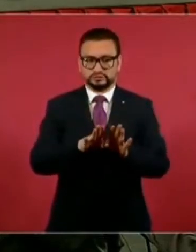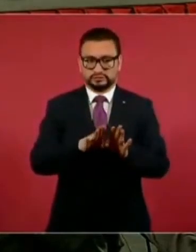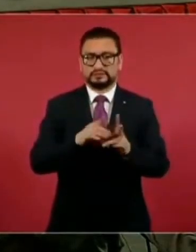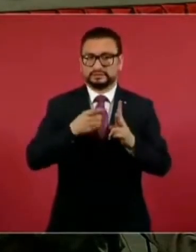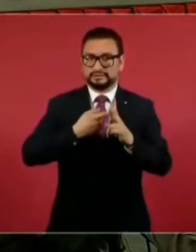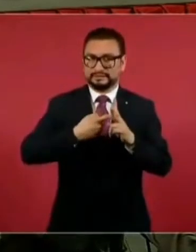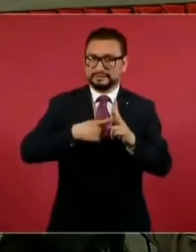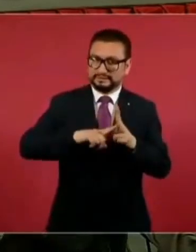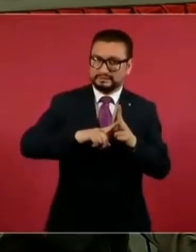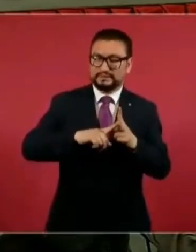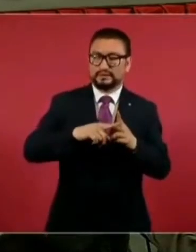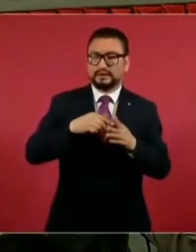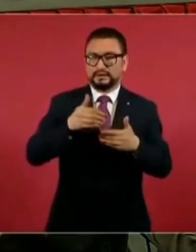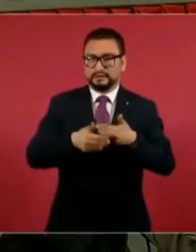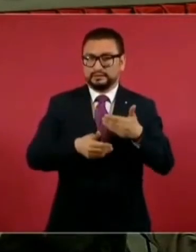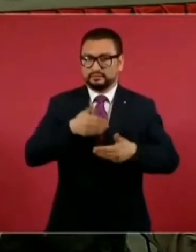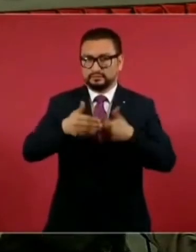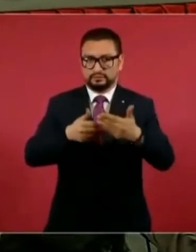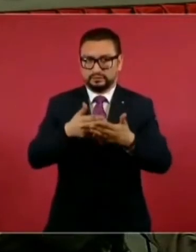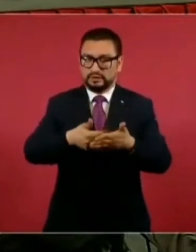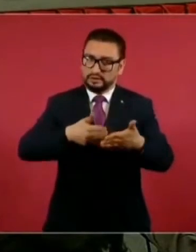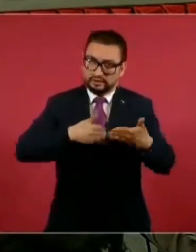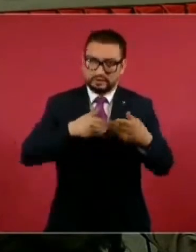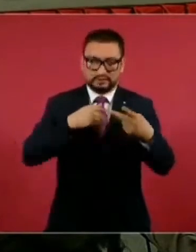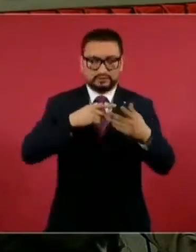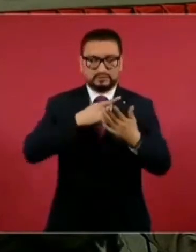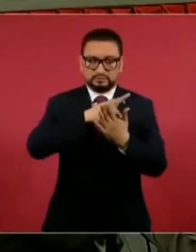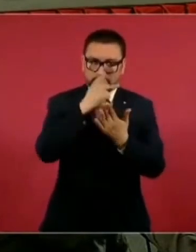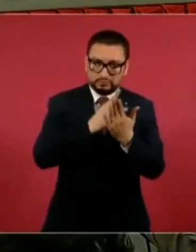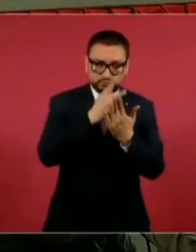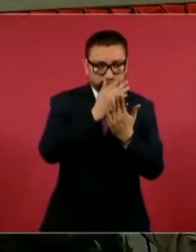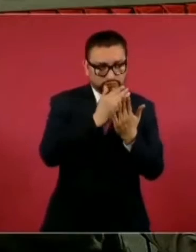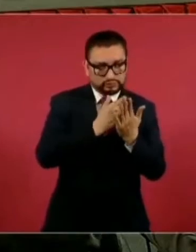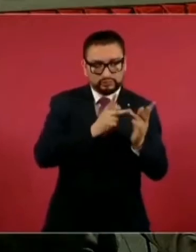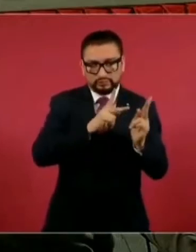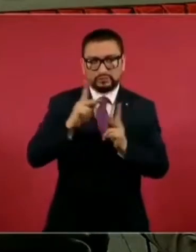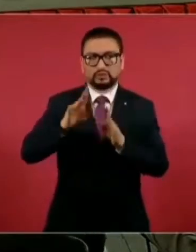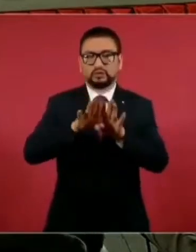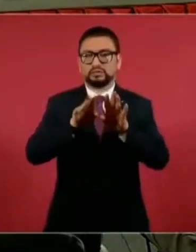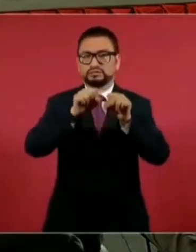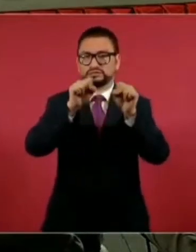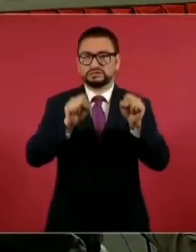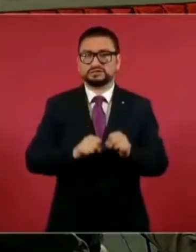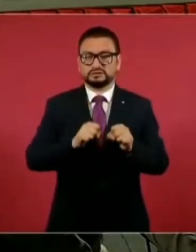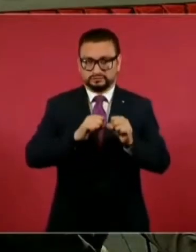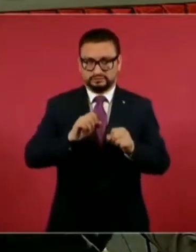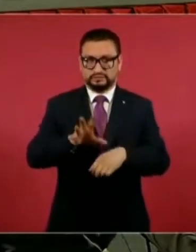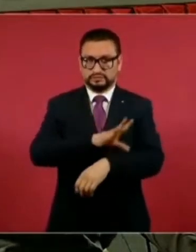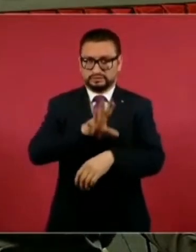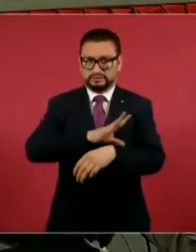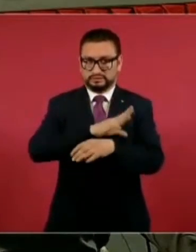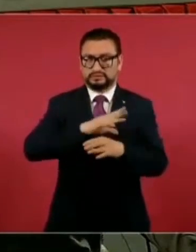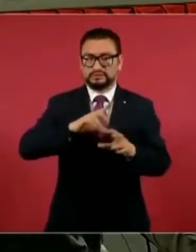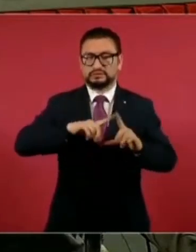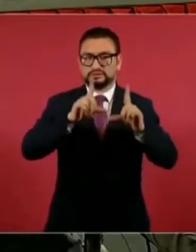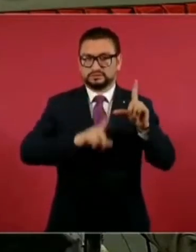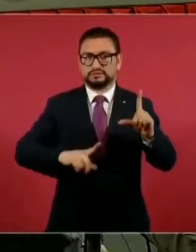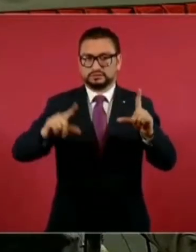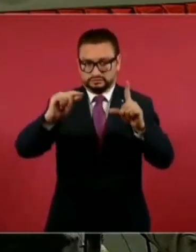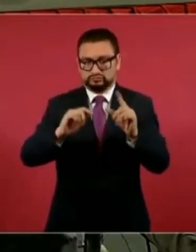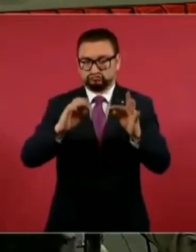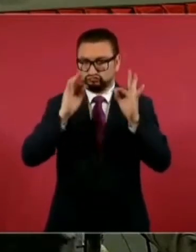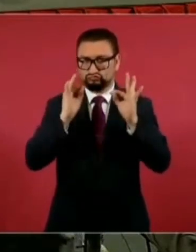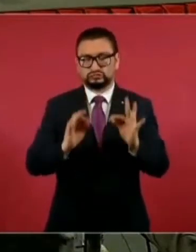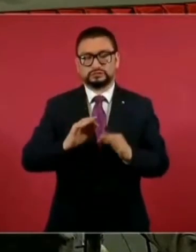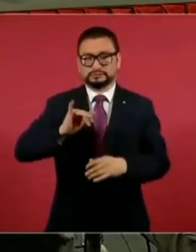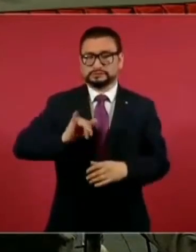de arranque el proceso de planeación del Sistema Eléctrico Nacional. Es un sistema muy interesante, muy robusto,